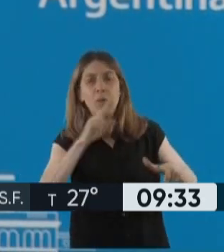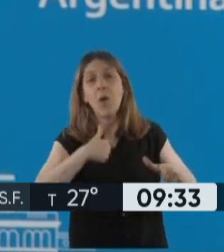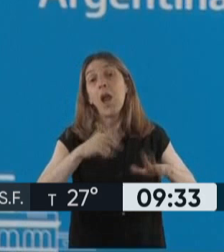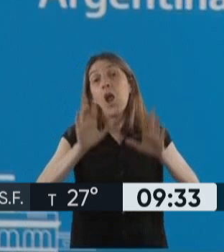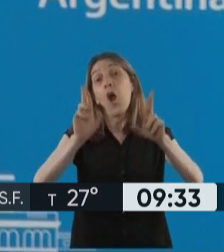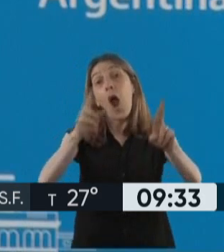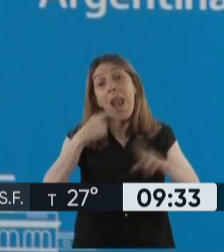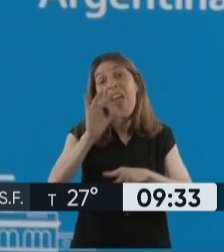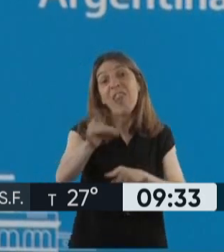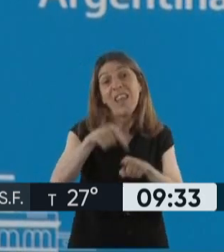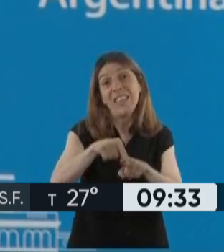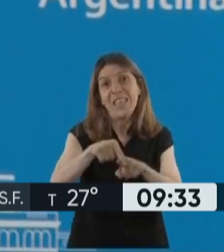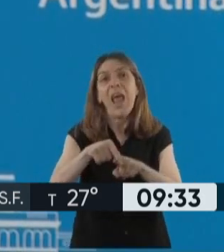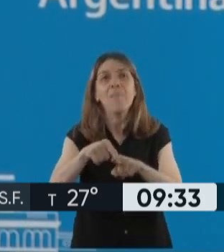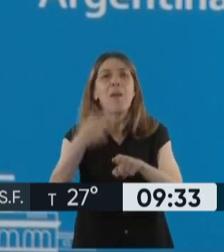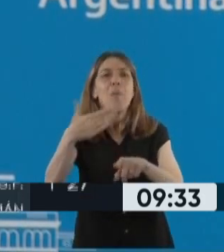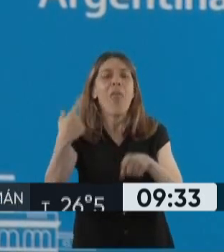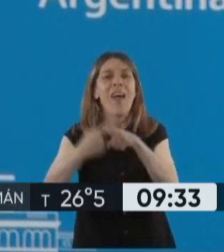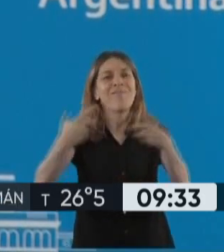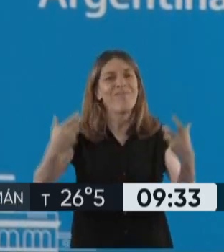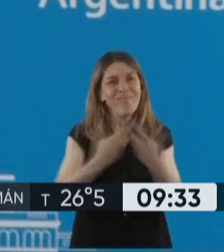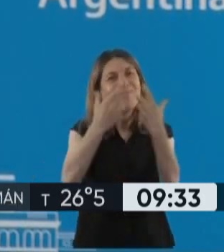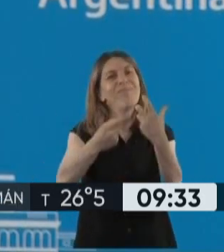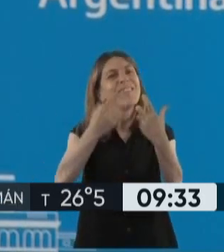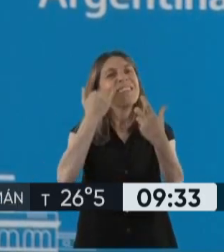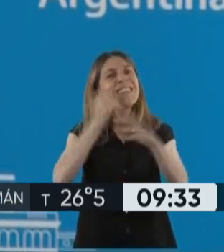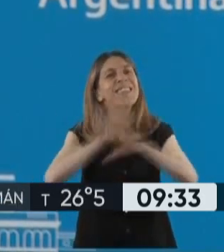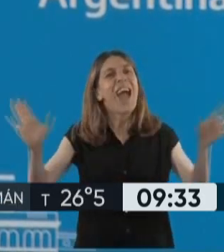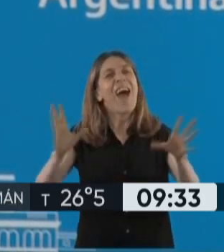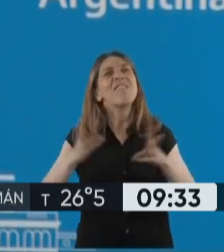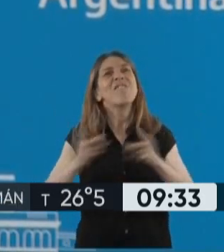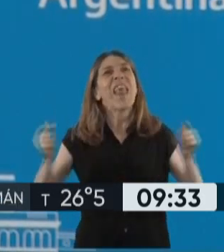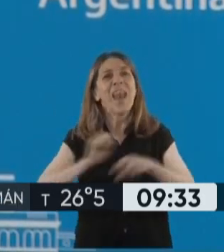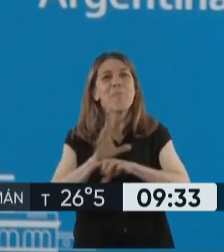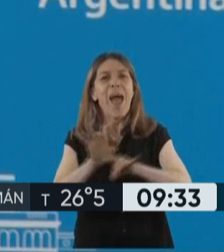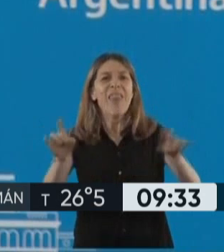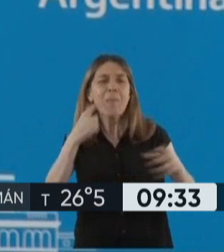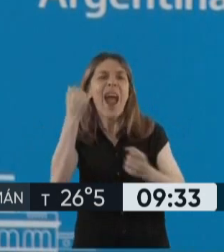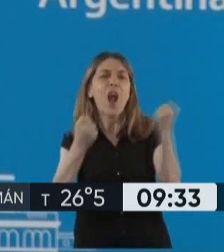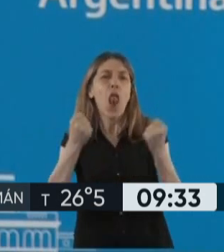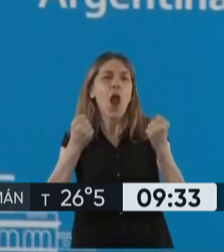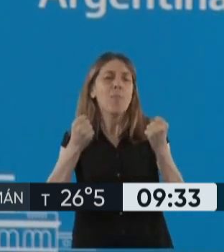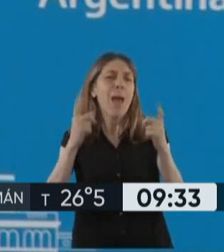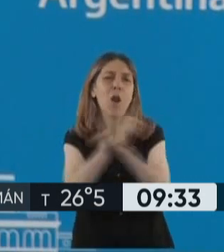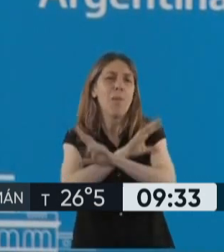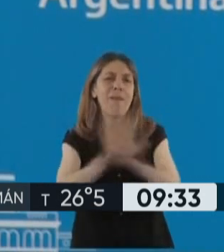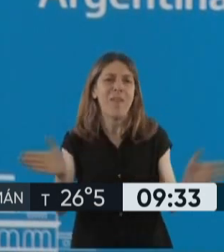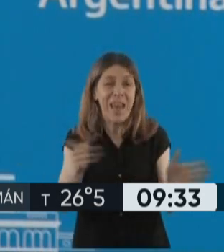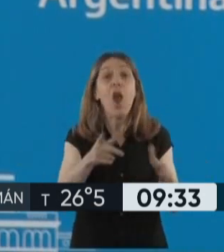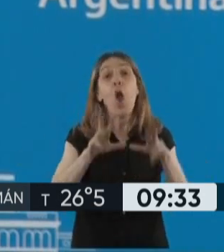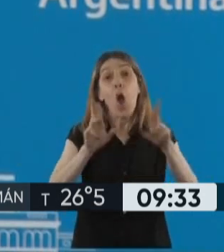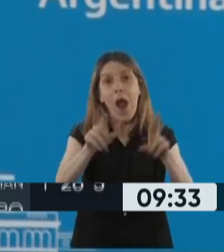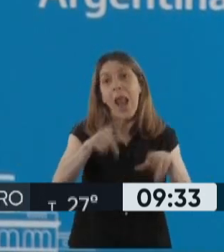diciembre sea un buen momento para poder celebrar haber salido de la pandemia y de la crisis económica. Sigamos cuidándonos y sigamos